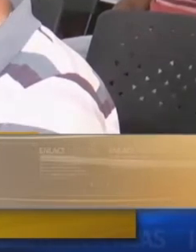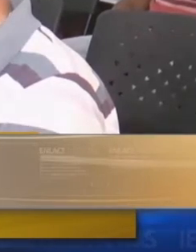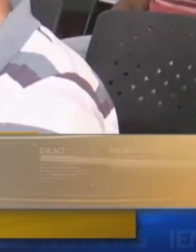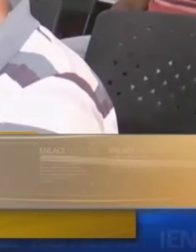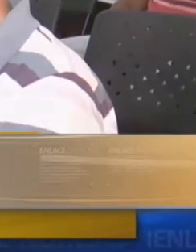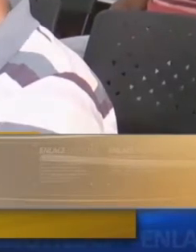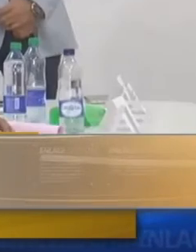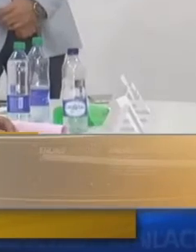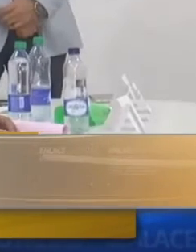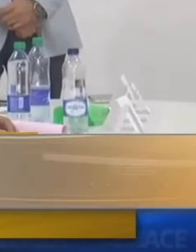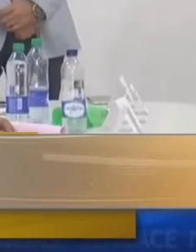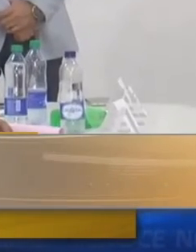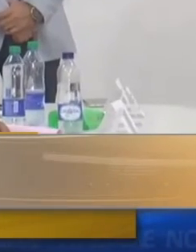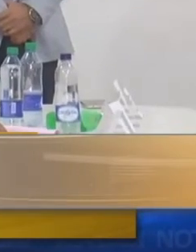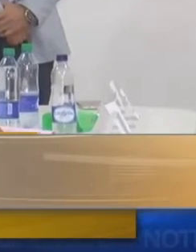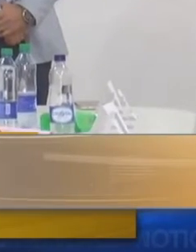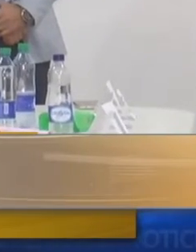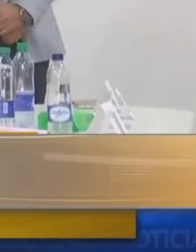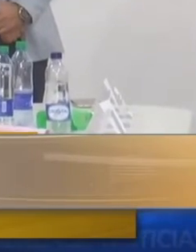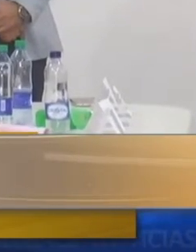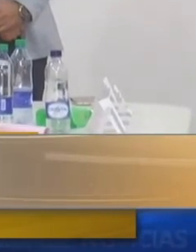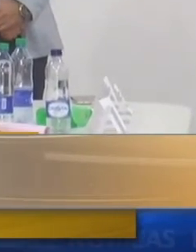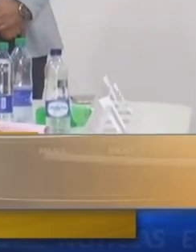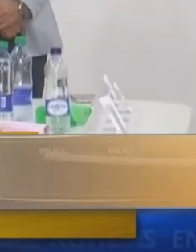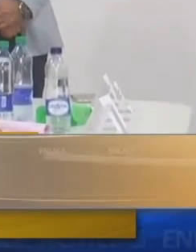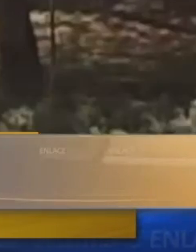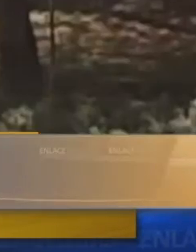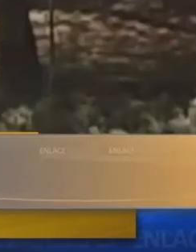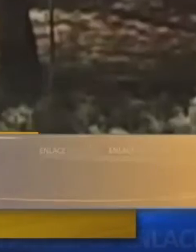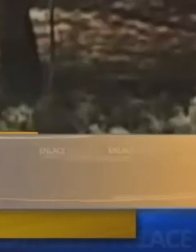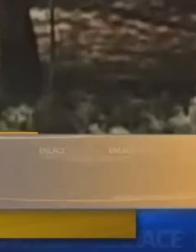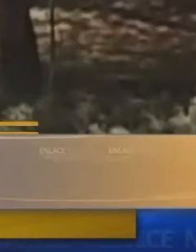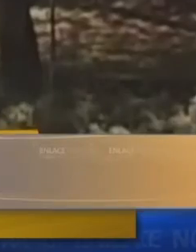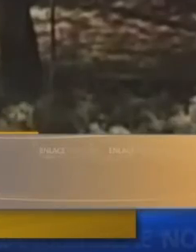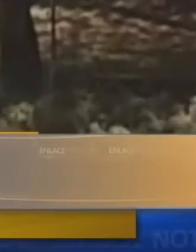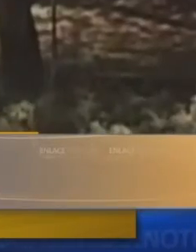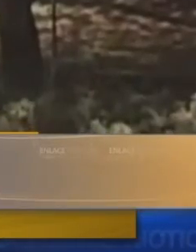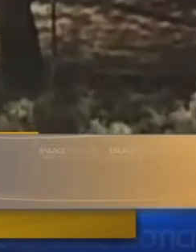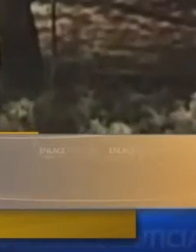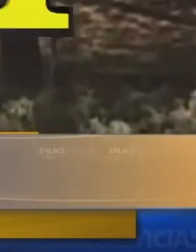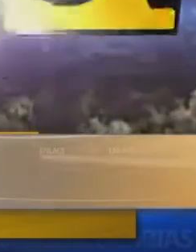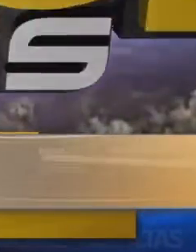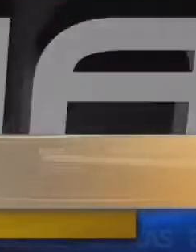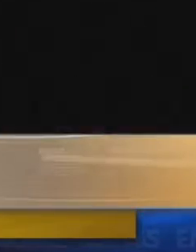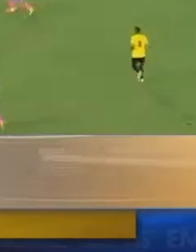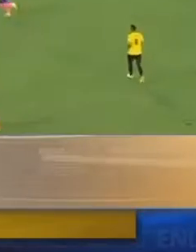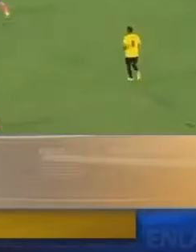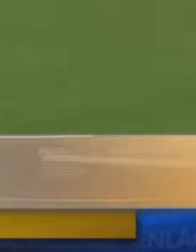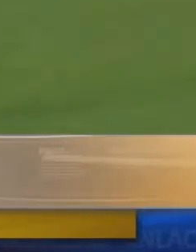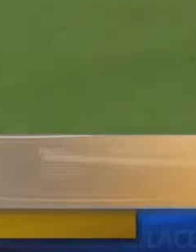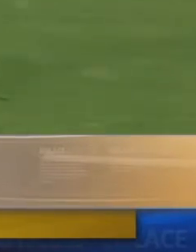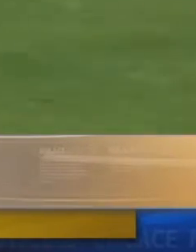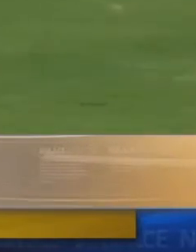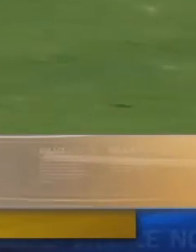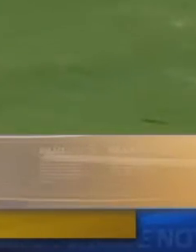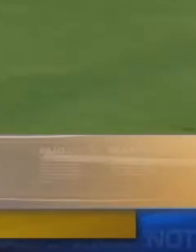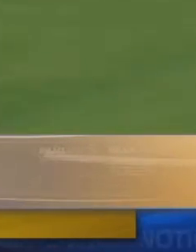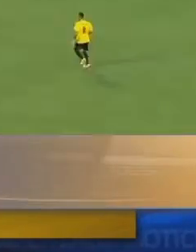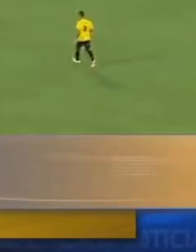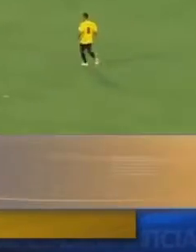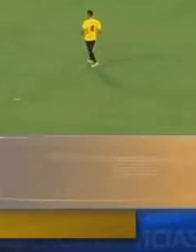resultado el establecimiento de horarios para el transporte de este producto en la ciudad, a fin de evitar la proliferación de mataderos clandestinos. En los